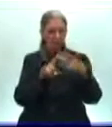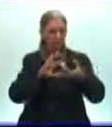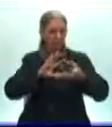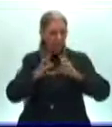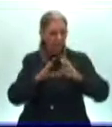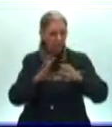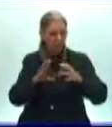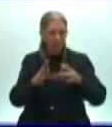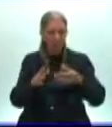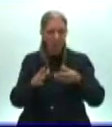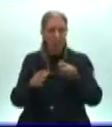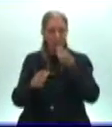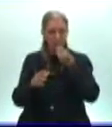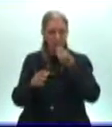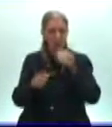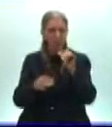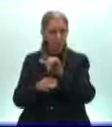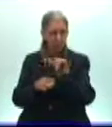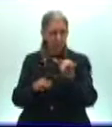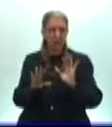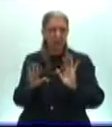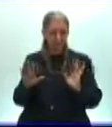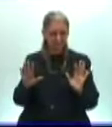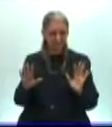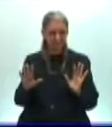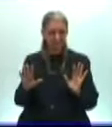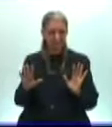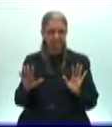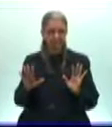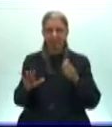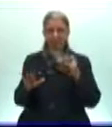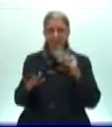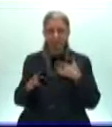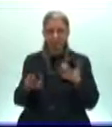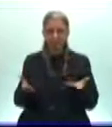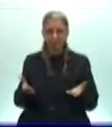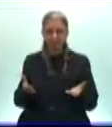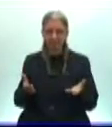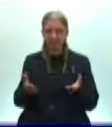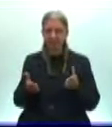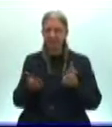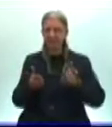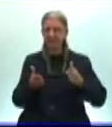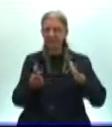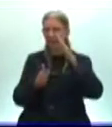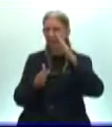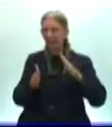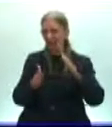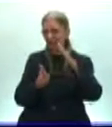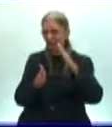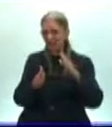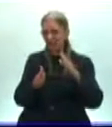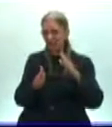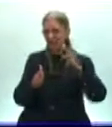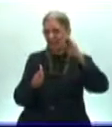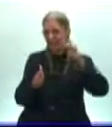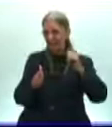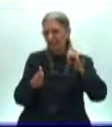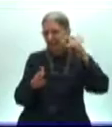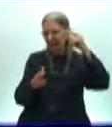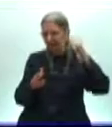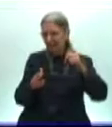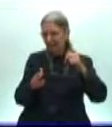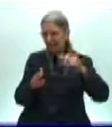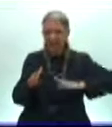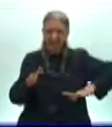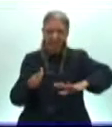una segunda vía, que consideremos el lado MN como base y como altura la distancia